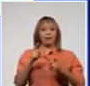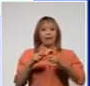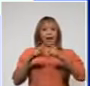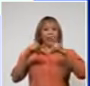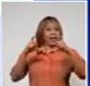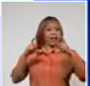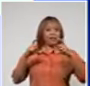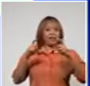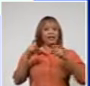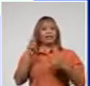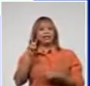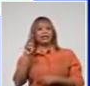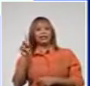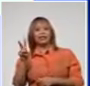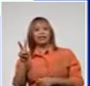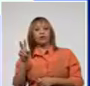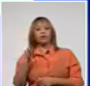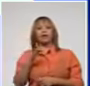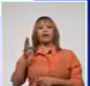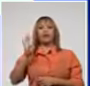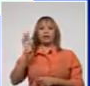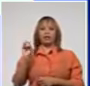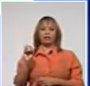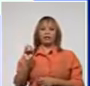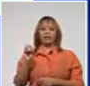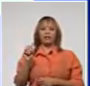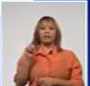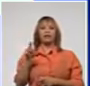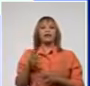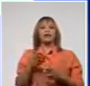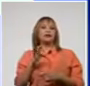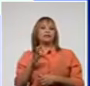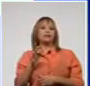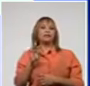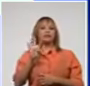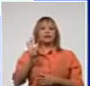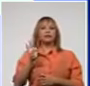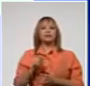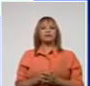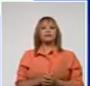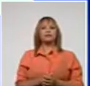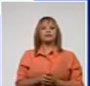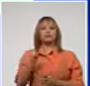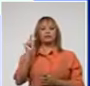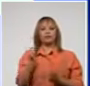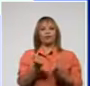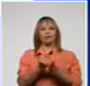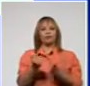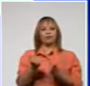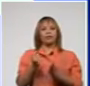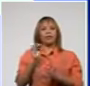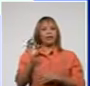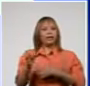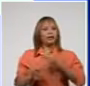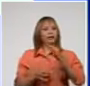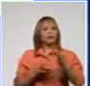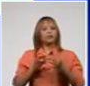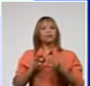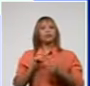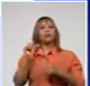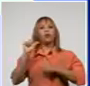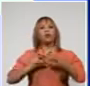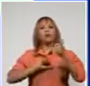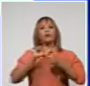entre 32 y 40, o sea, son lugares que concentran entre 32 y 40 casos, por tanto estamos hablando de un comportamiento